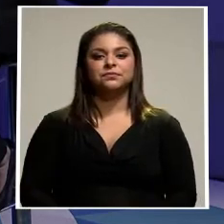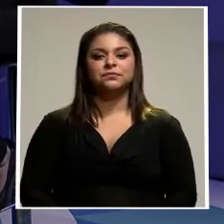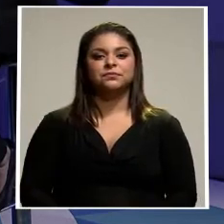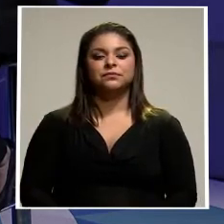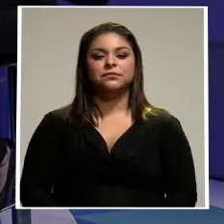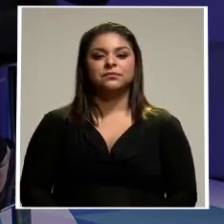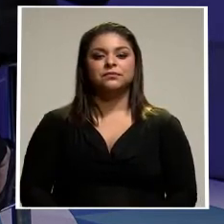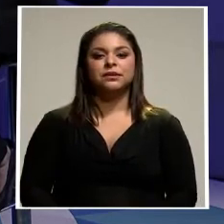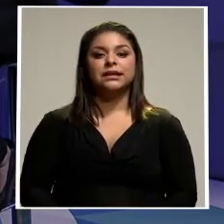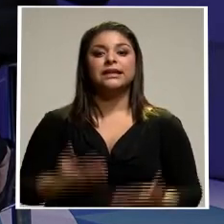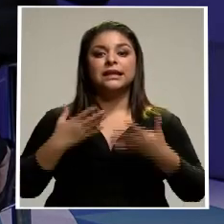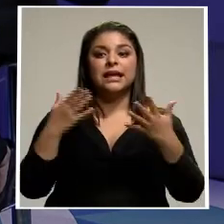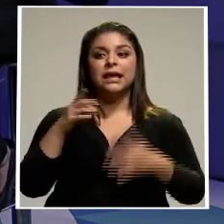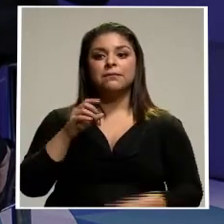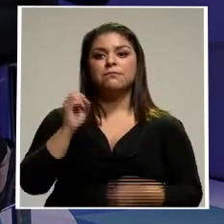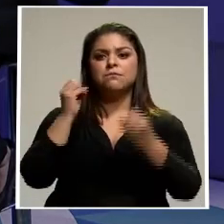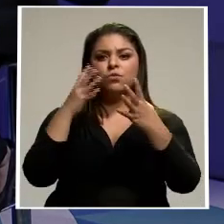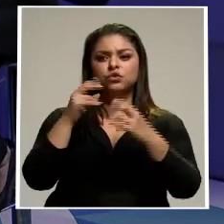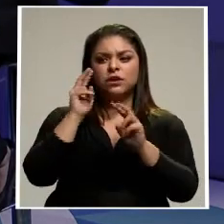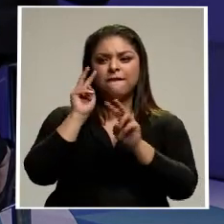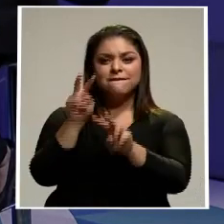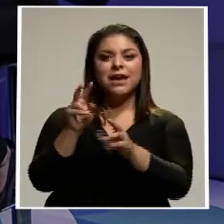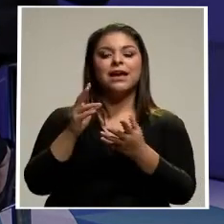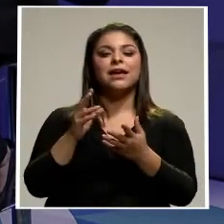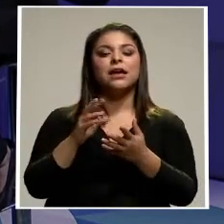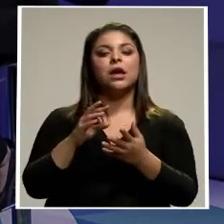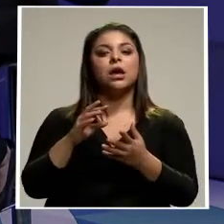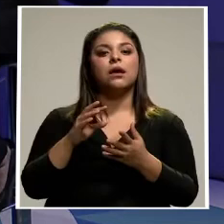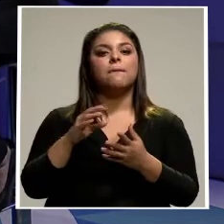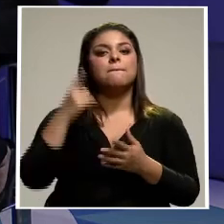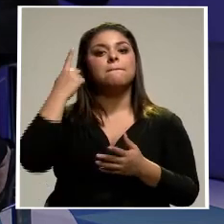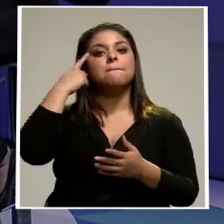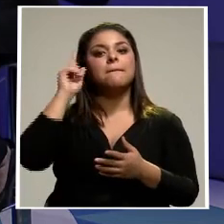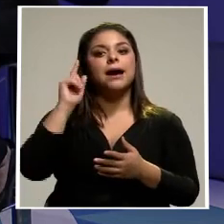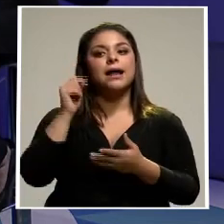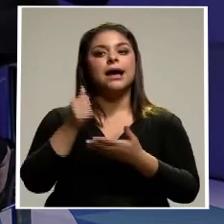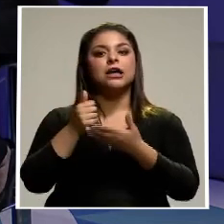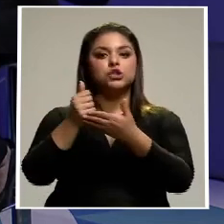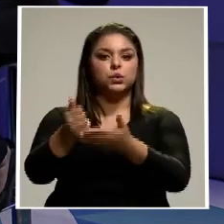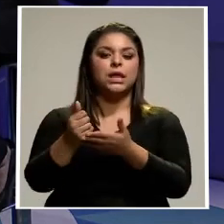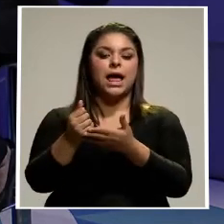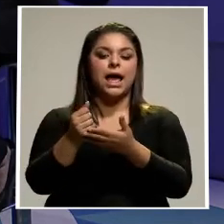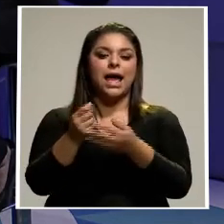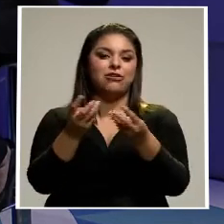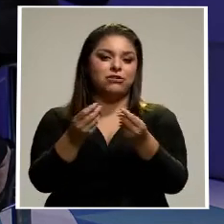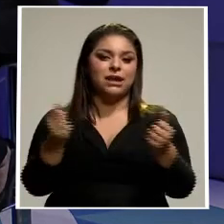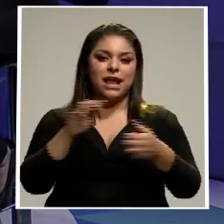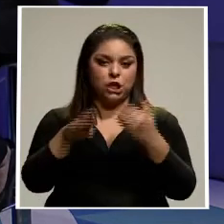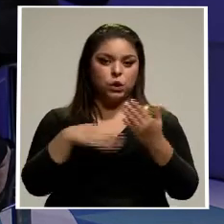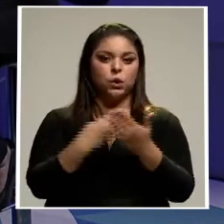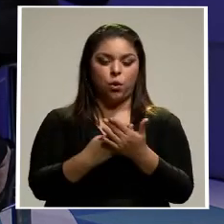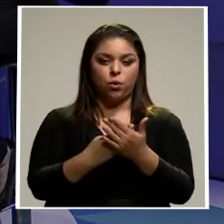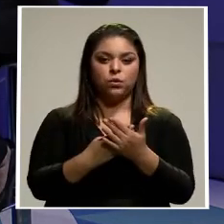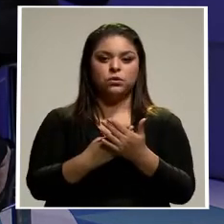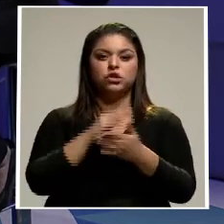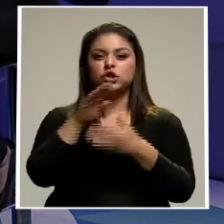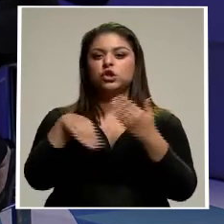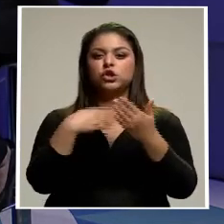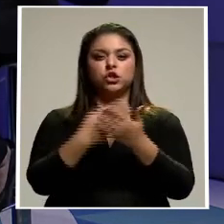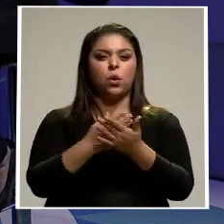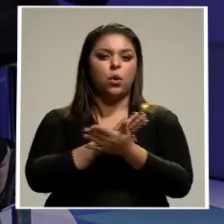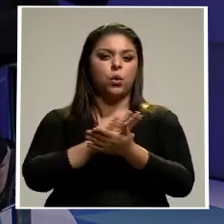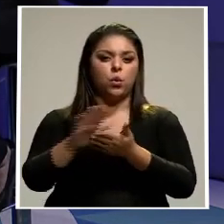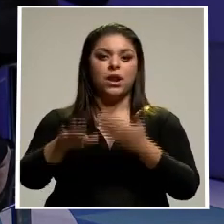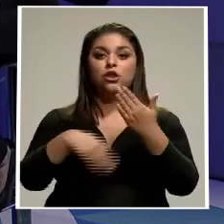ven como la pomada canaria, una cosa que sirve para arreglar todo. Lo cura todo, todo lo puede. La